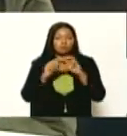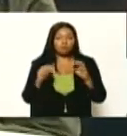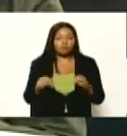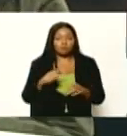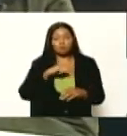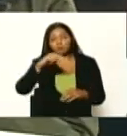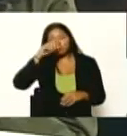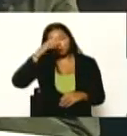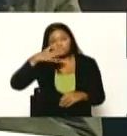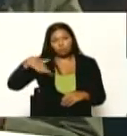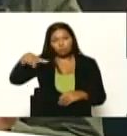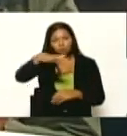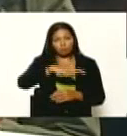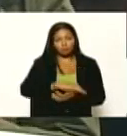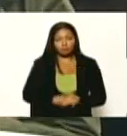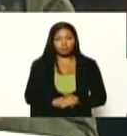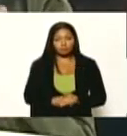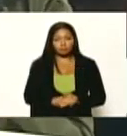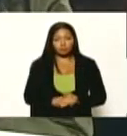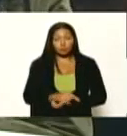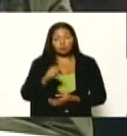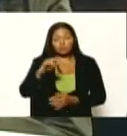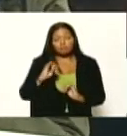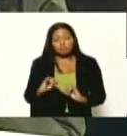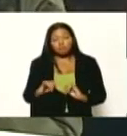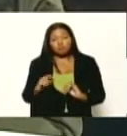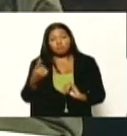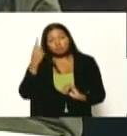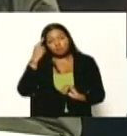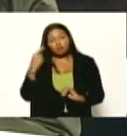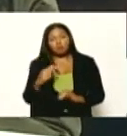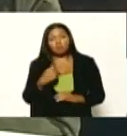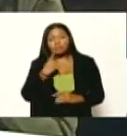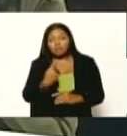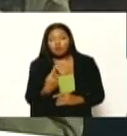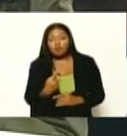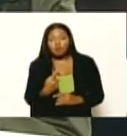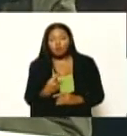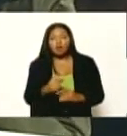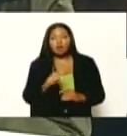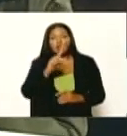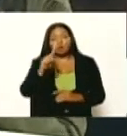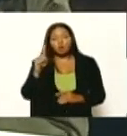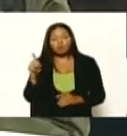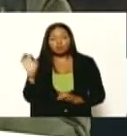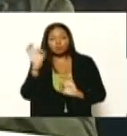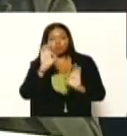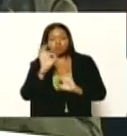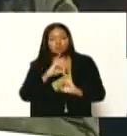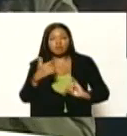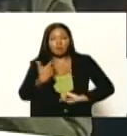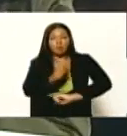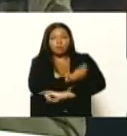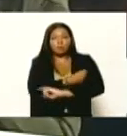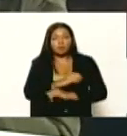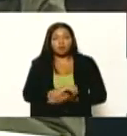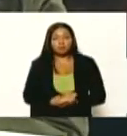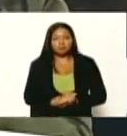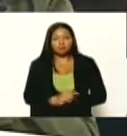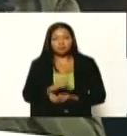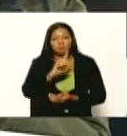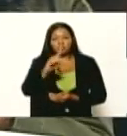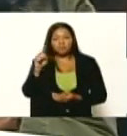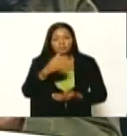nuestra población. Como usted bien lo ha dicho, ya hemos vacunado el 11% de nuestra meta, que es vacunar 11 millones